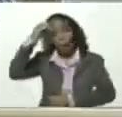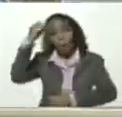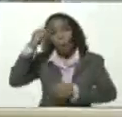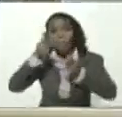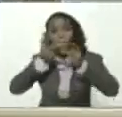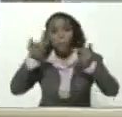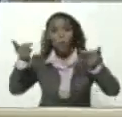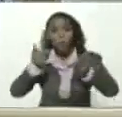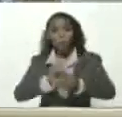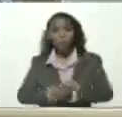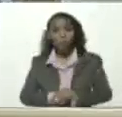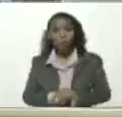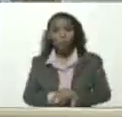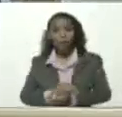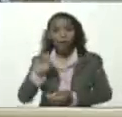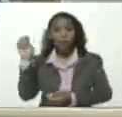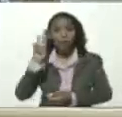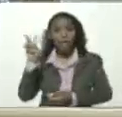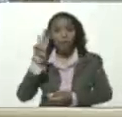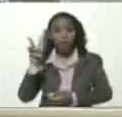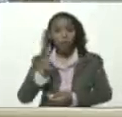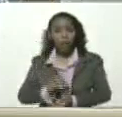pública venezolana,